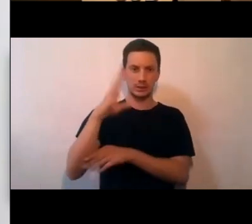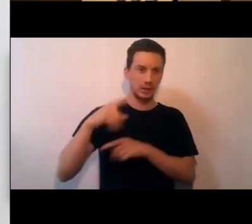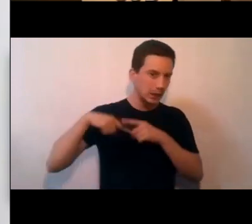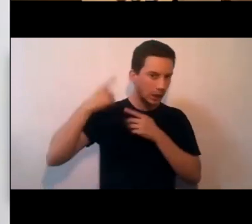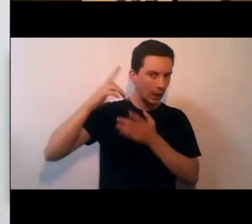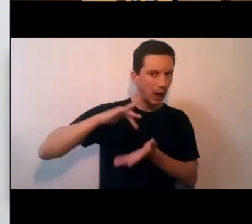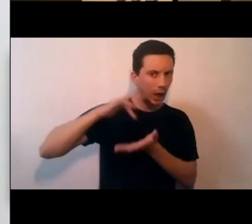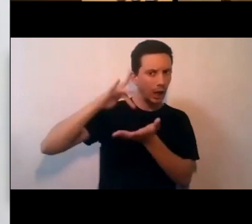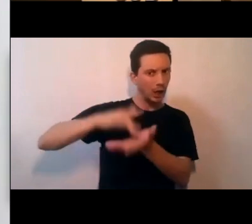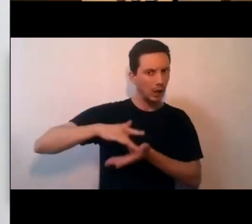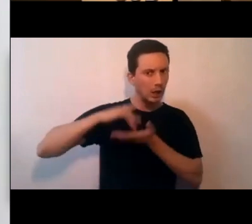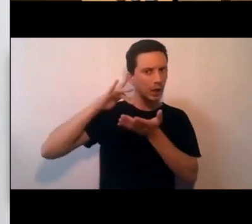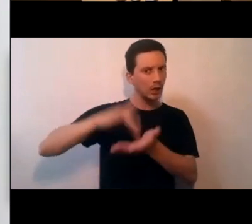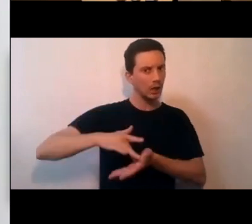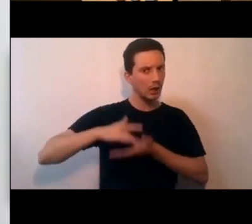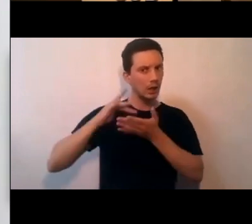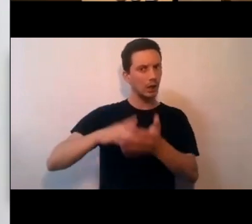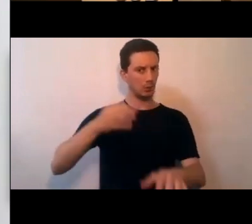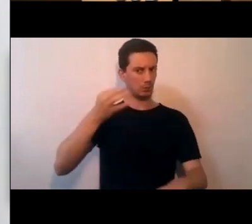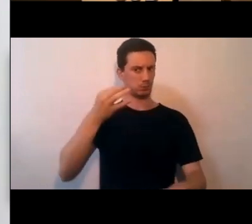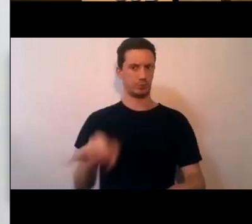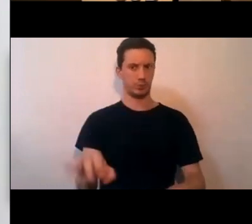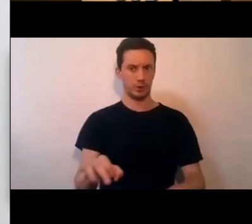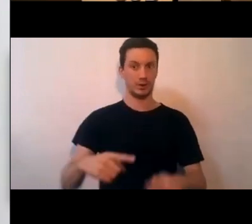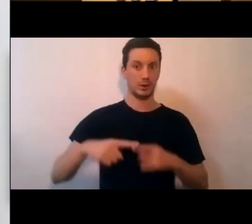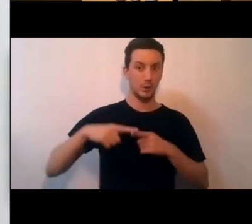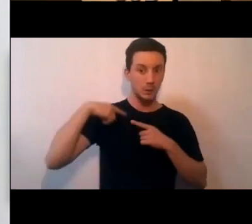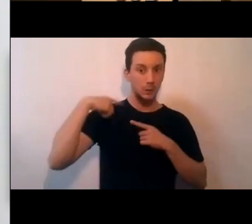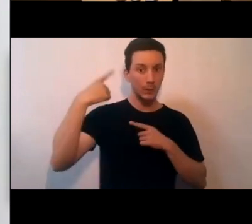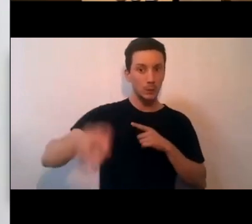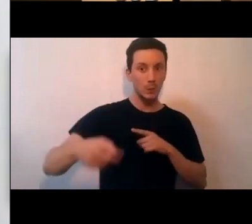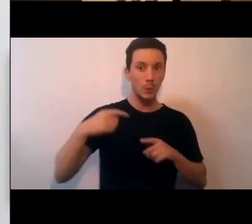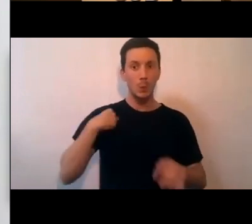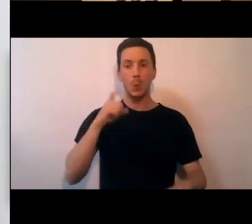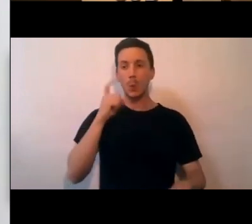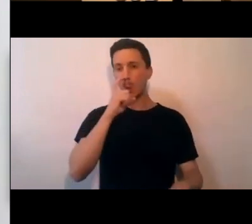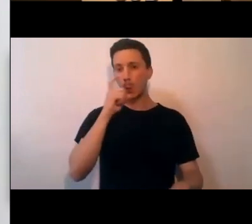organizamos. Y aquí podéis ver el próximo que tendremos en junio, el 30 de junio,